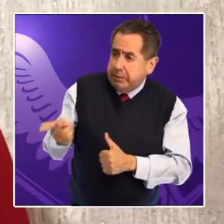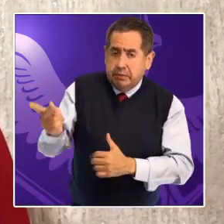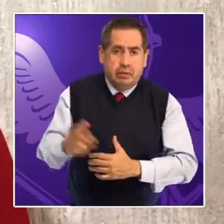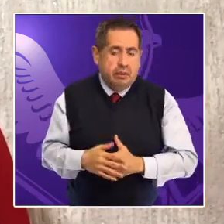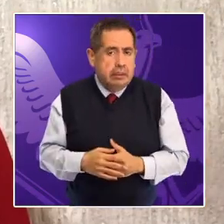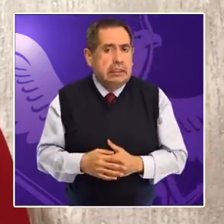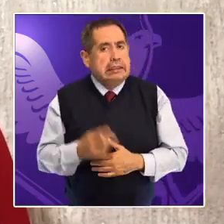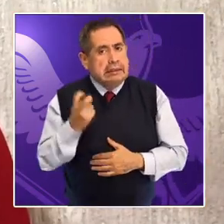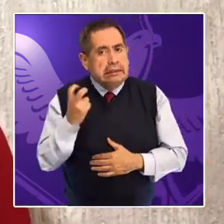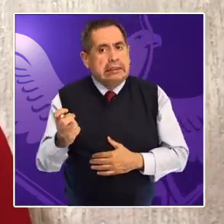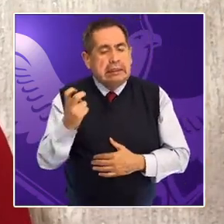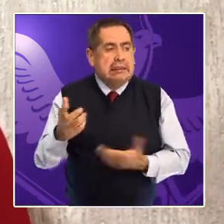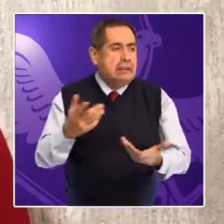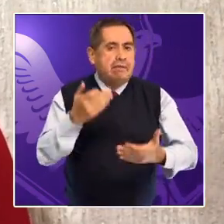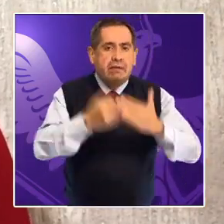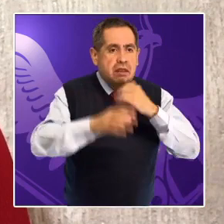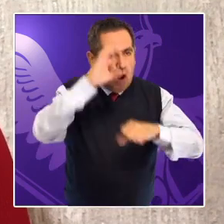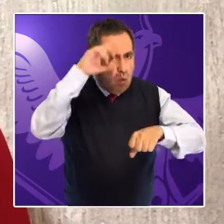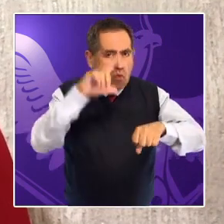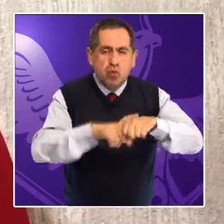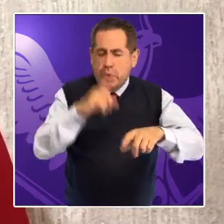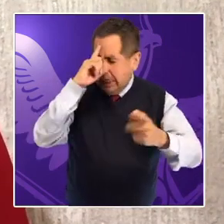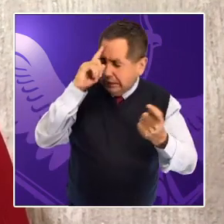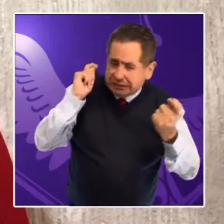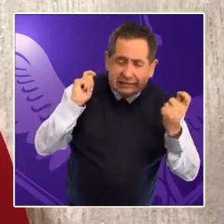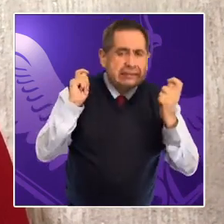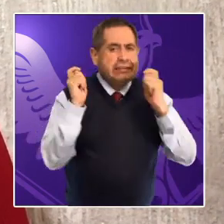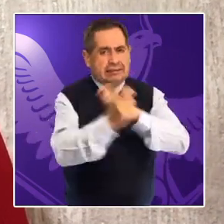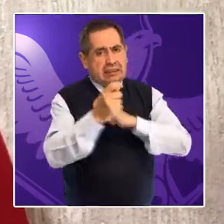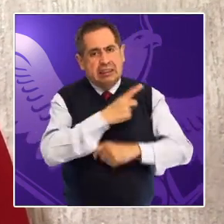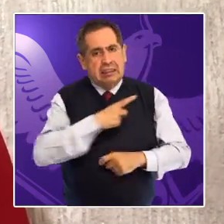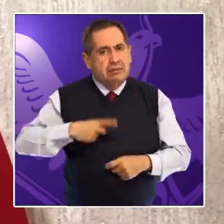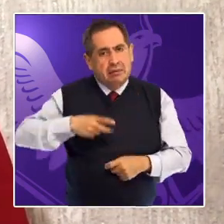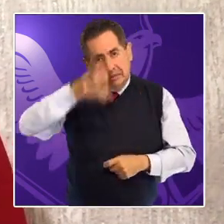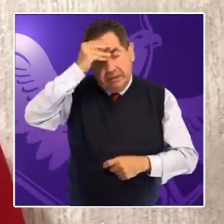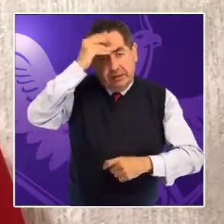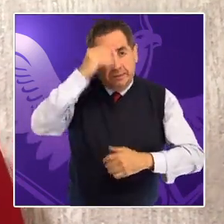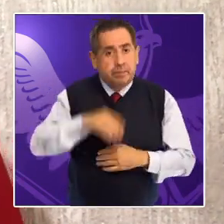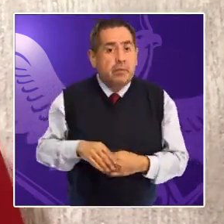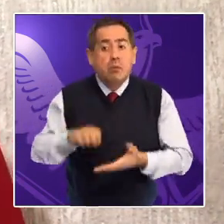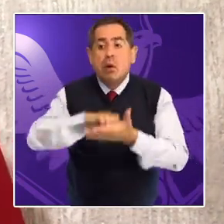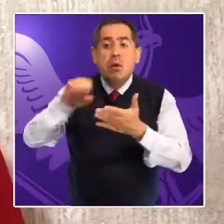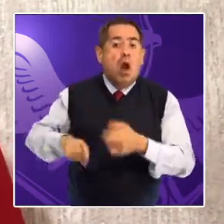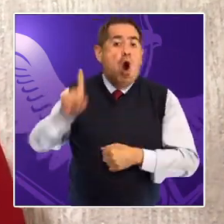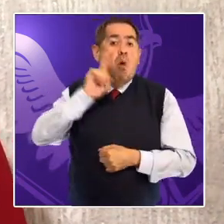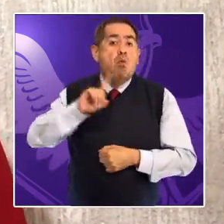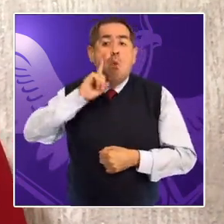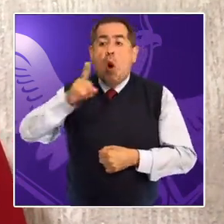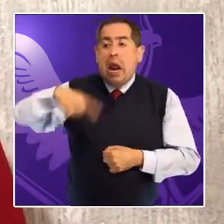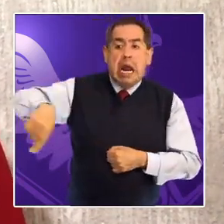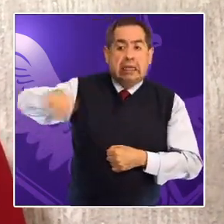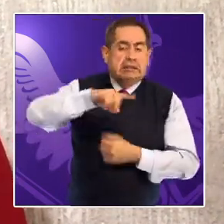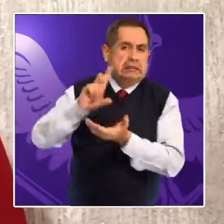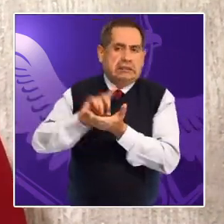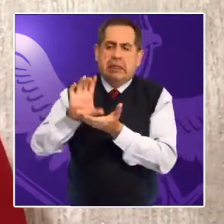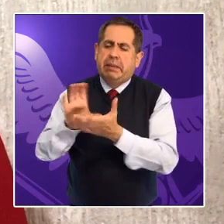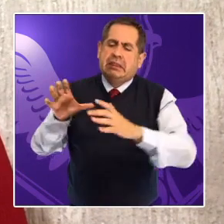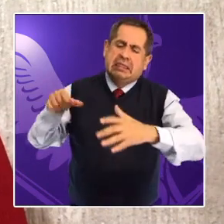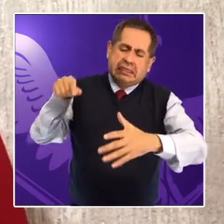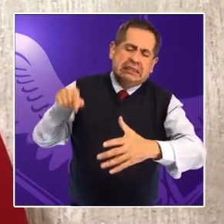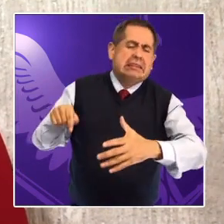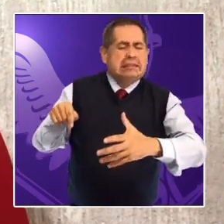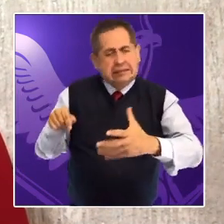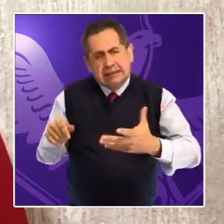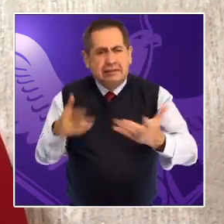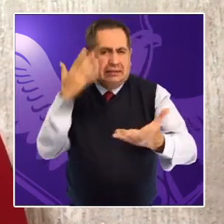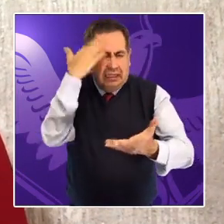son cosas que de cultura, de un cambio cultural que tenemos que aprender. En el caso de las mujeres con discapacidad en particular, bueno, sabemos que